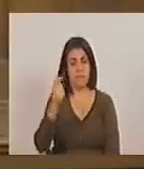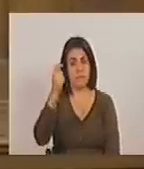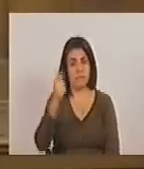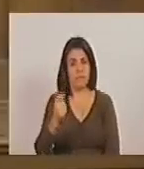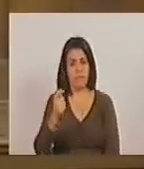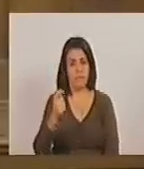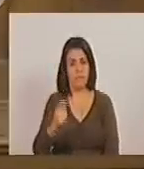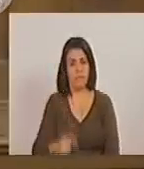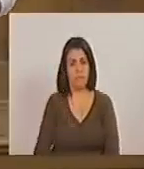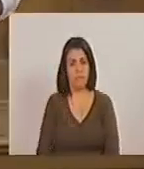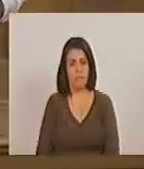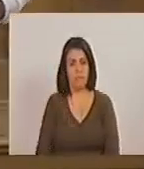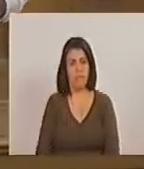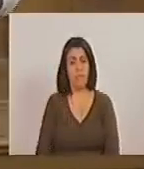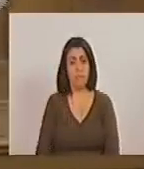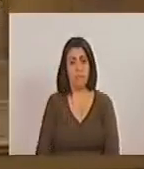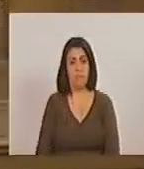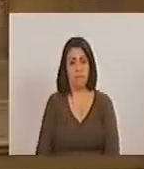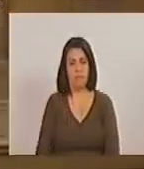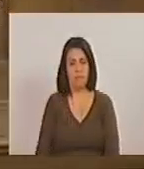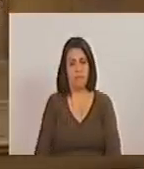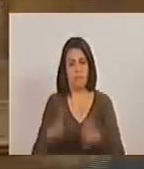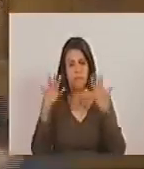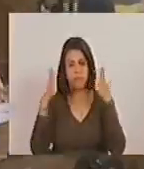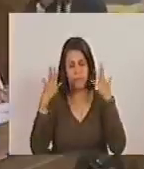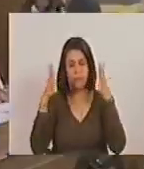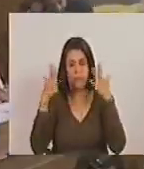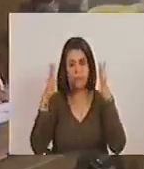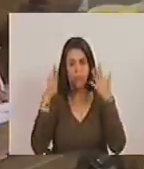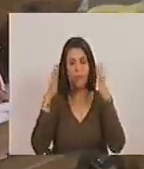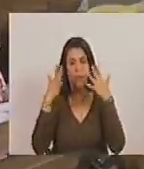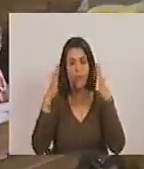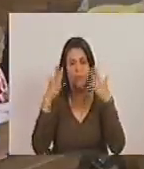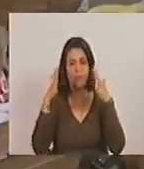de la República Bolivariana de Venezuela.